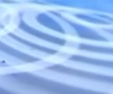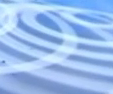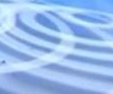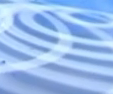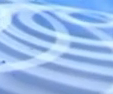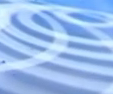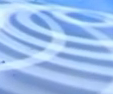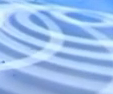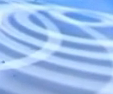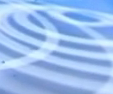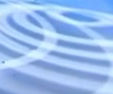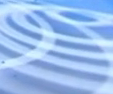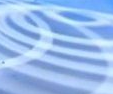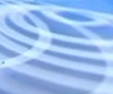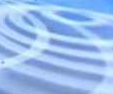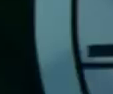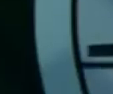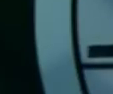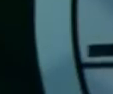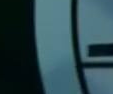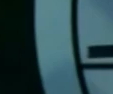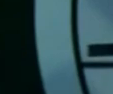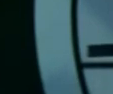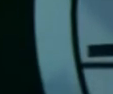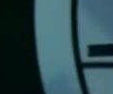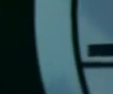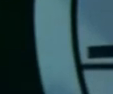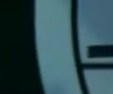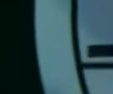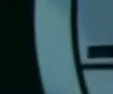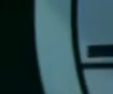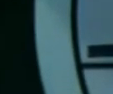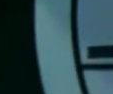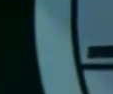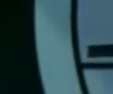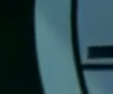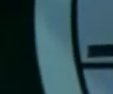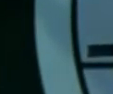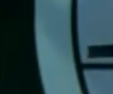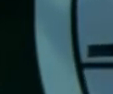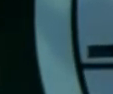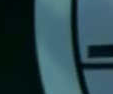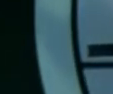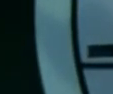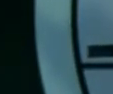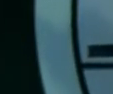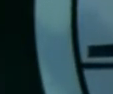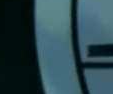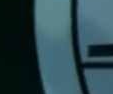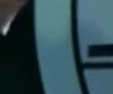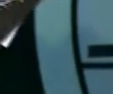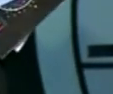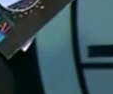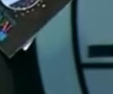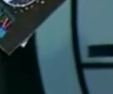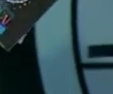qué complicado, ¿verdad? ¿Será que no tienen ganas de recoger premios? Desde luego, ¿no? Bueno, pues aprovechamos para llamarlo. ¿Y cómo hacemos para llamar a